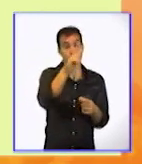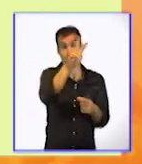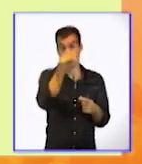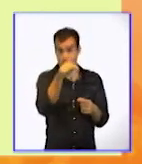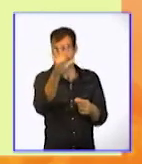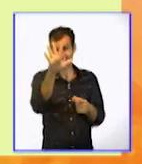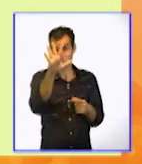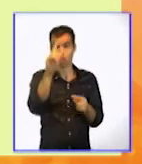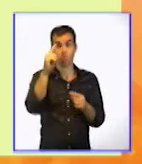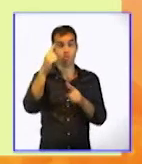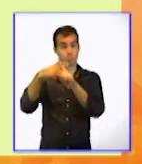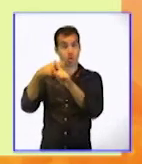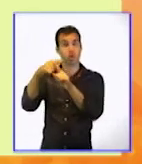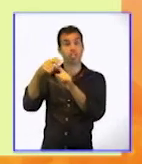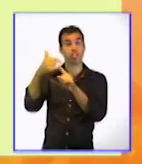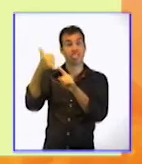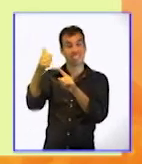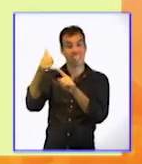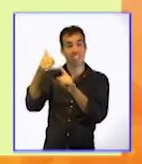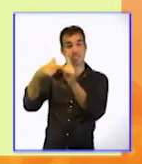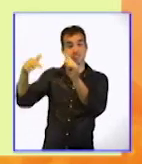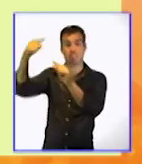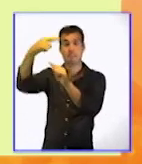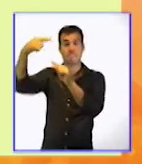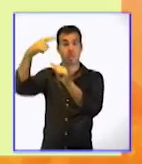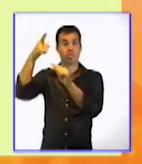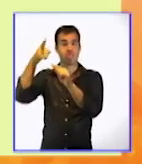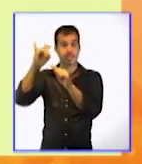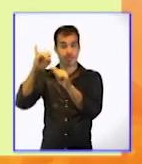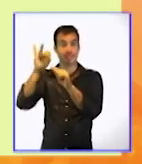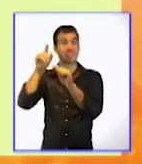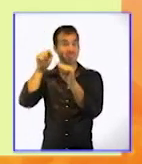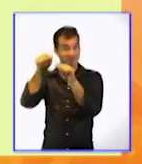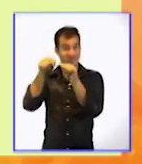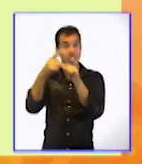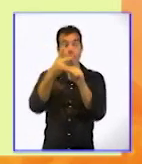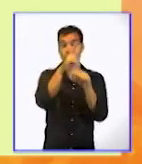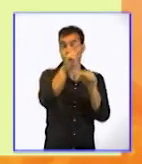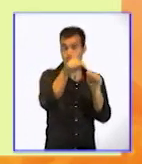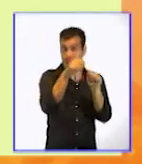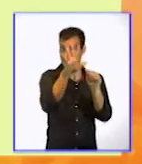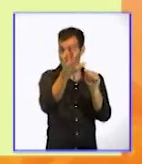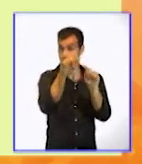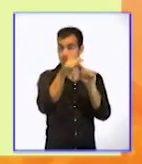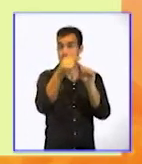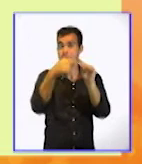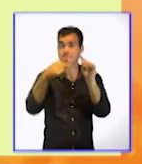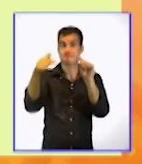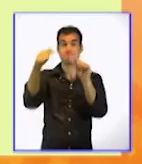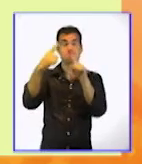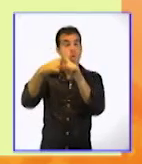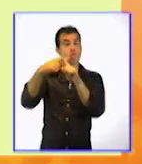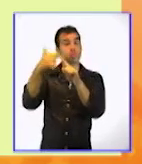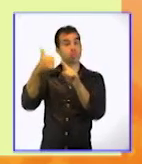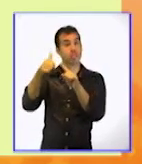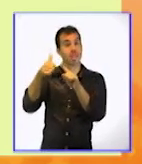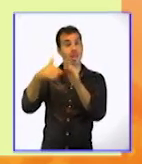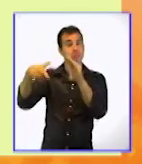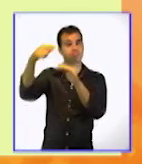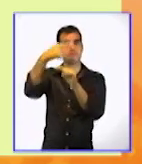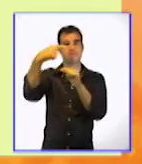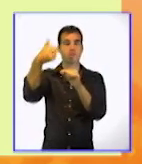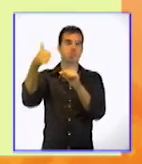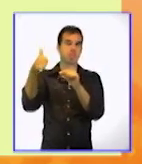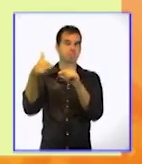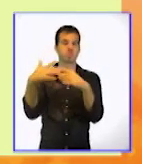de 2,5 por 10 a la menos 17 y en este te dan un valor de 2,5 por 10 a la menos 10. ¿Cuál será